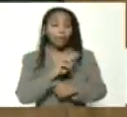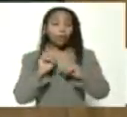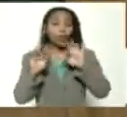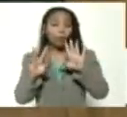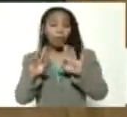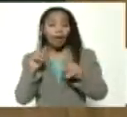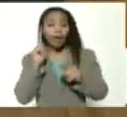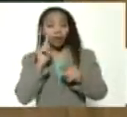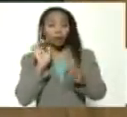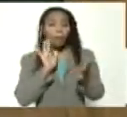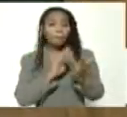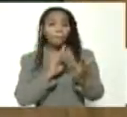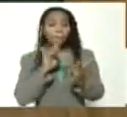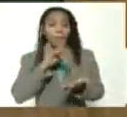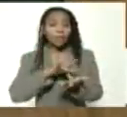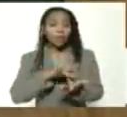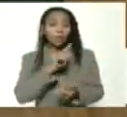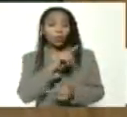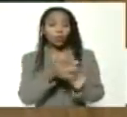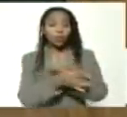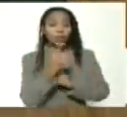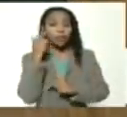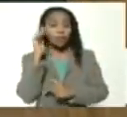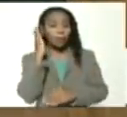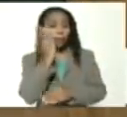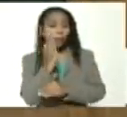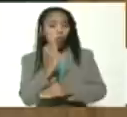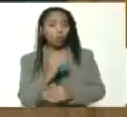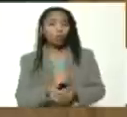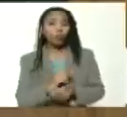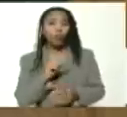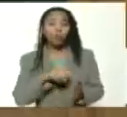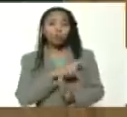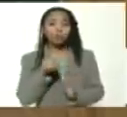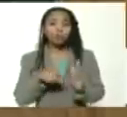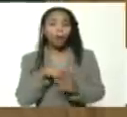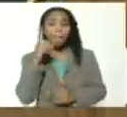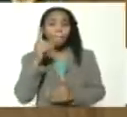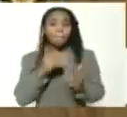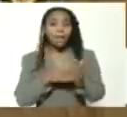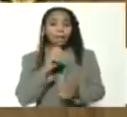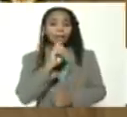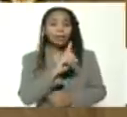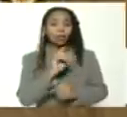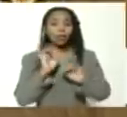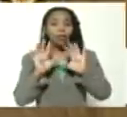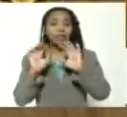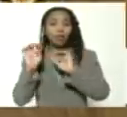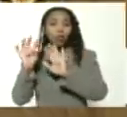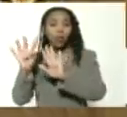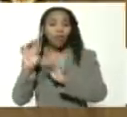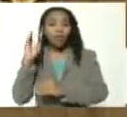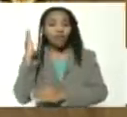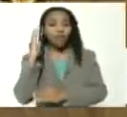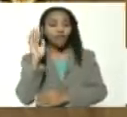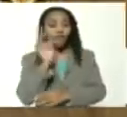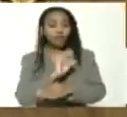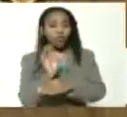a esos delitos. En este periodo han sido acusados un total de 1.119